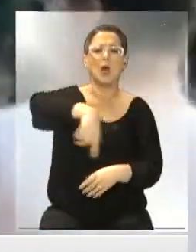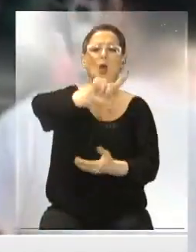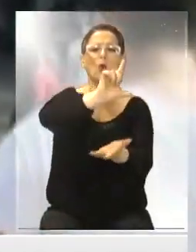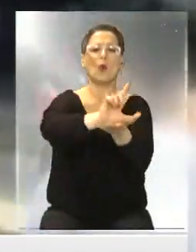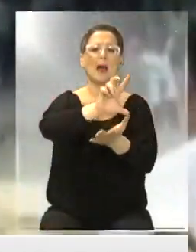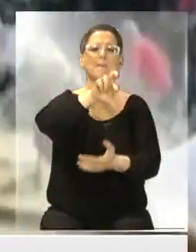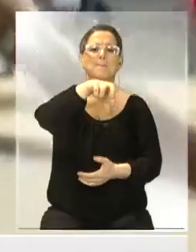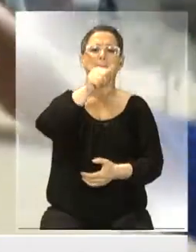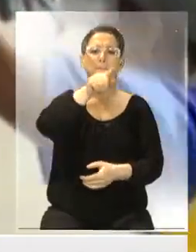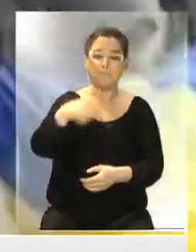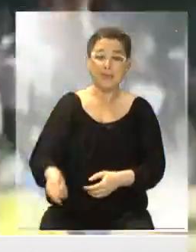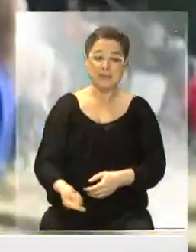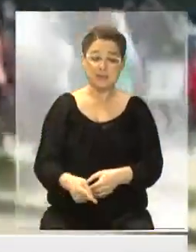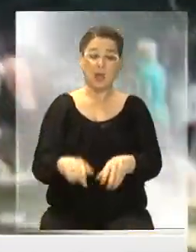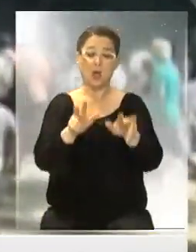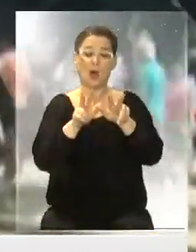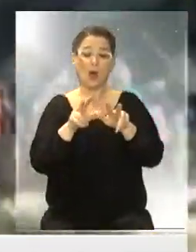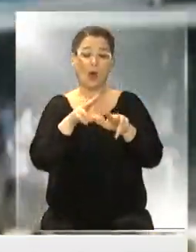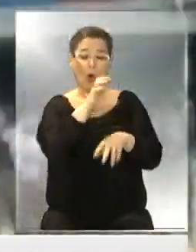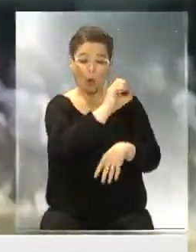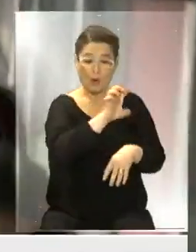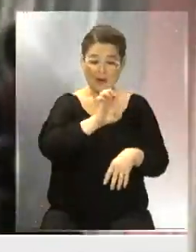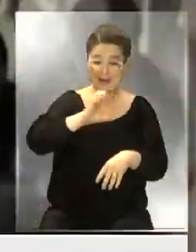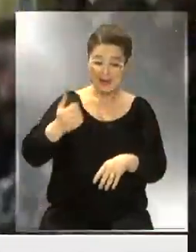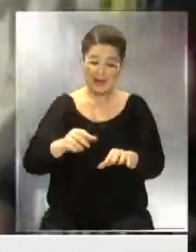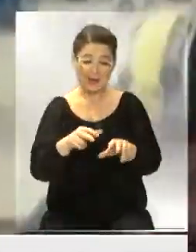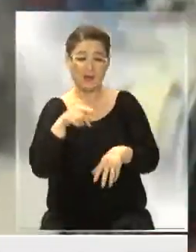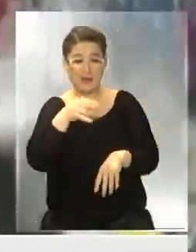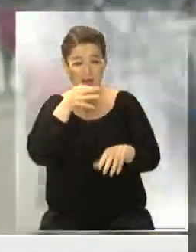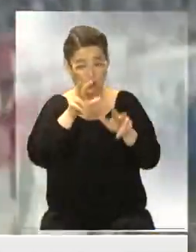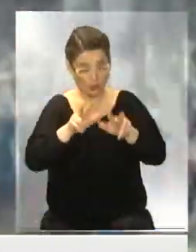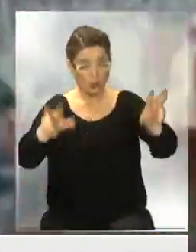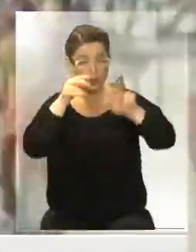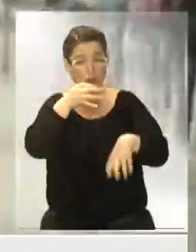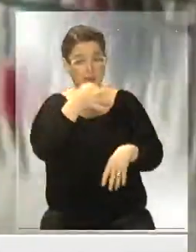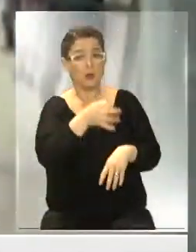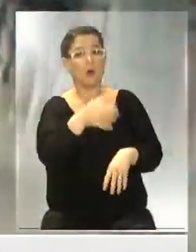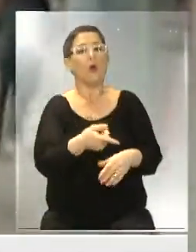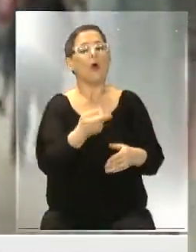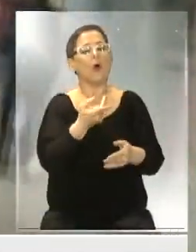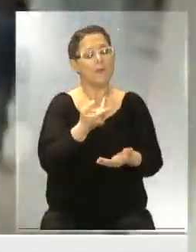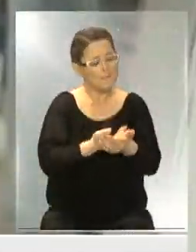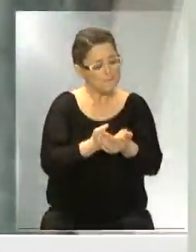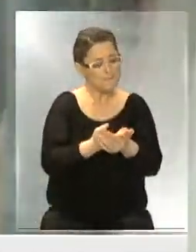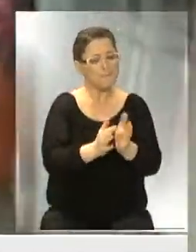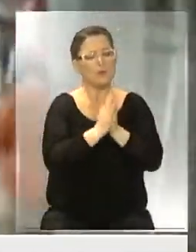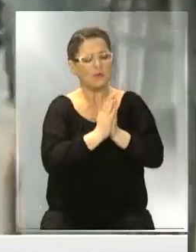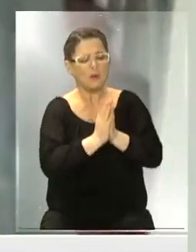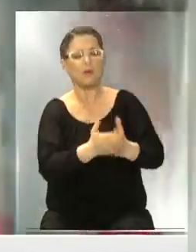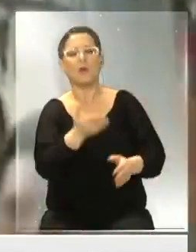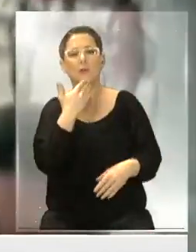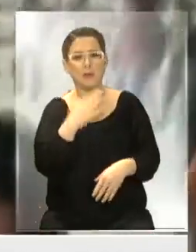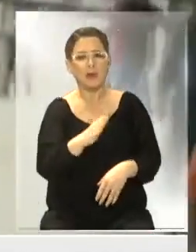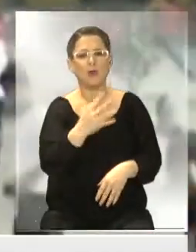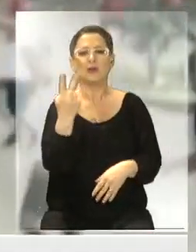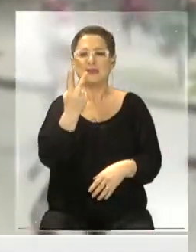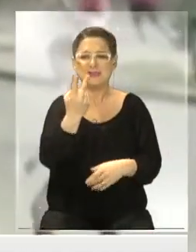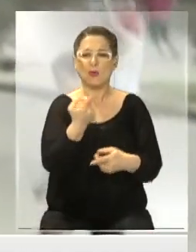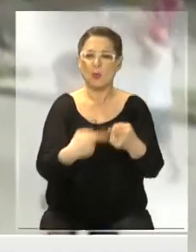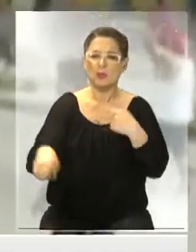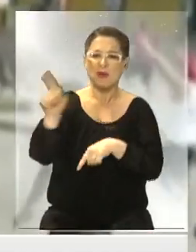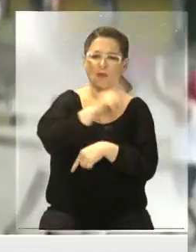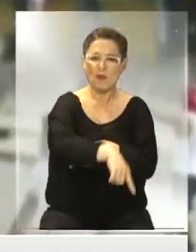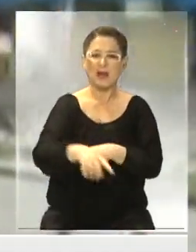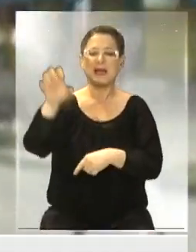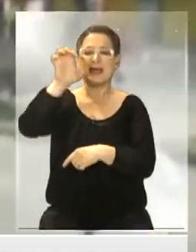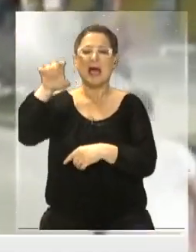recomendó una segunda vuelta como la mejor opción para poder dirimir esta reñida contienda. A ese pedido se ha sumado la Unión